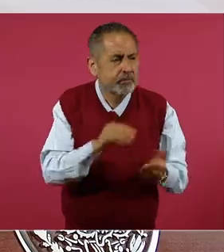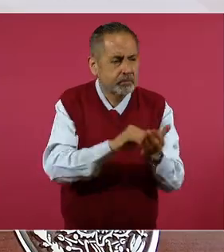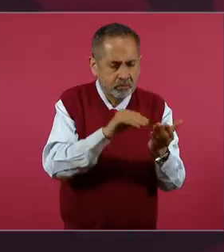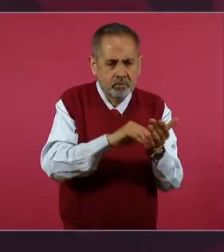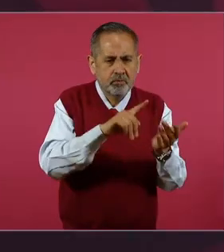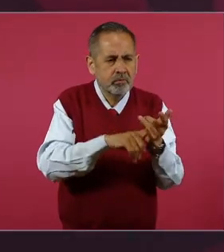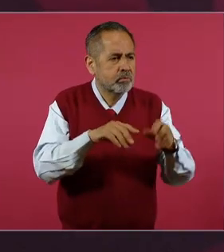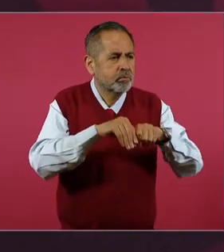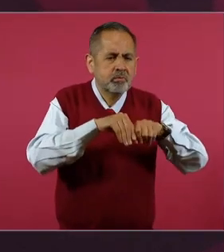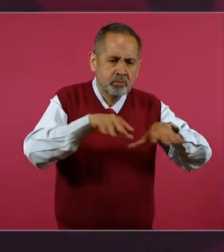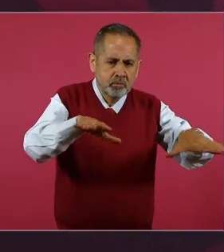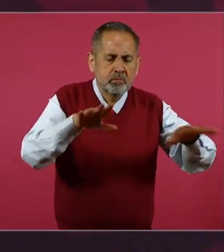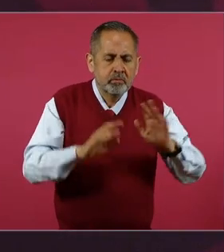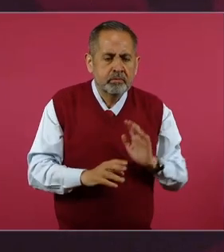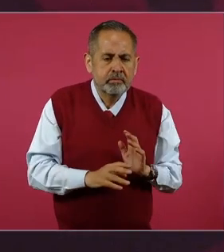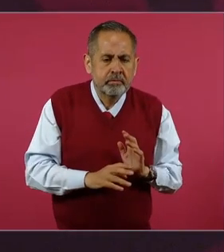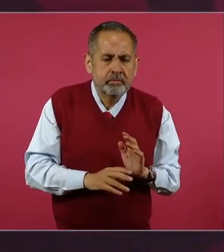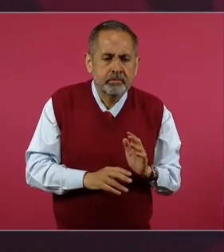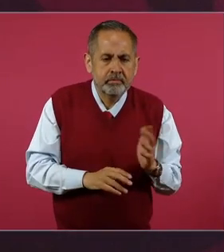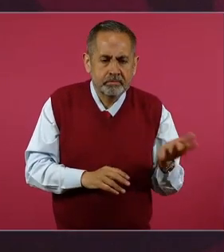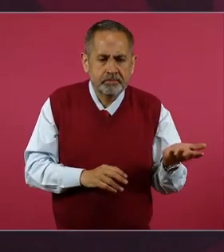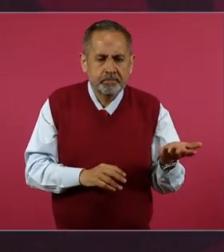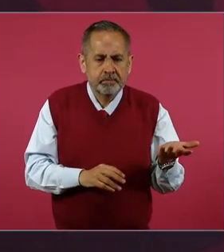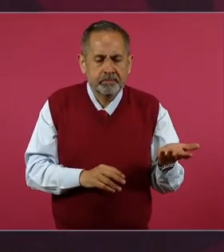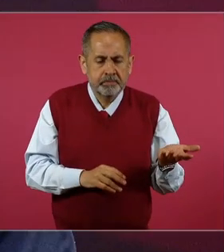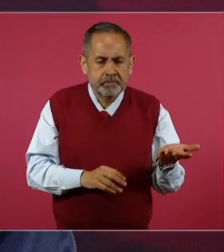influencia y todavía